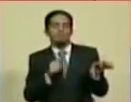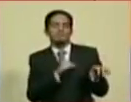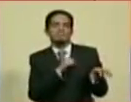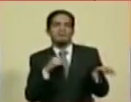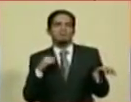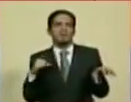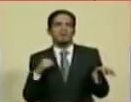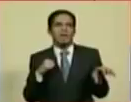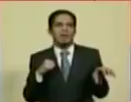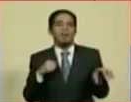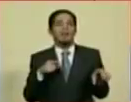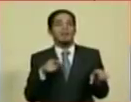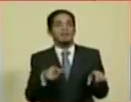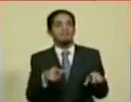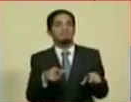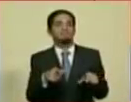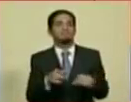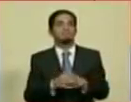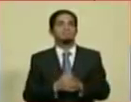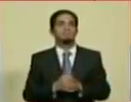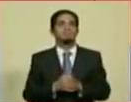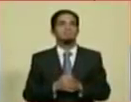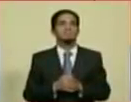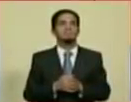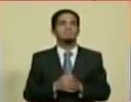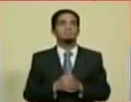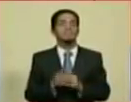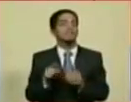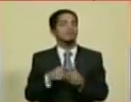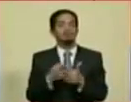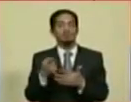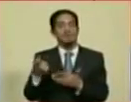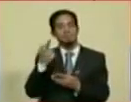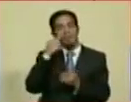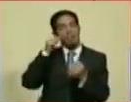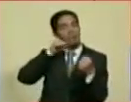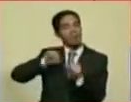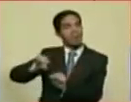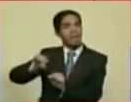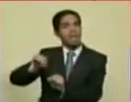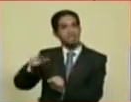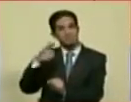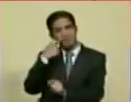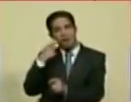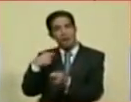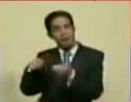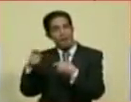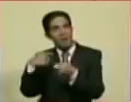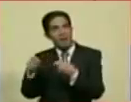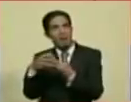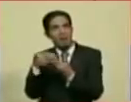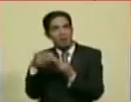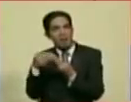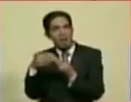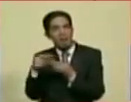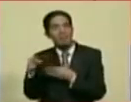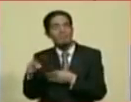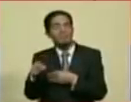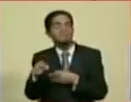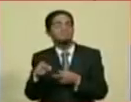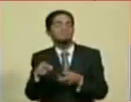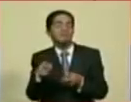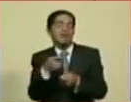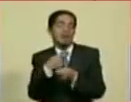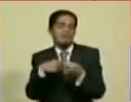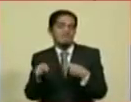Y han afectado, repito, las operaciones en divisas de las últimas subastas que se han hecho